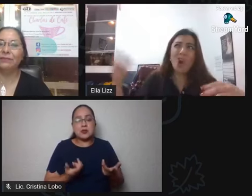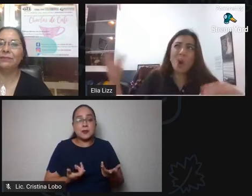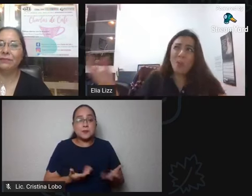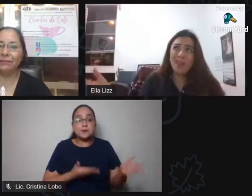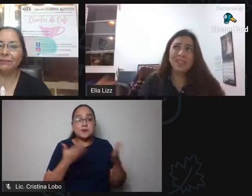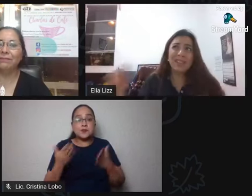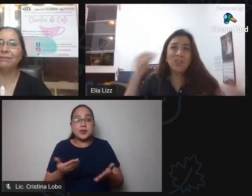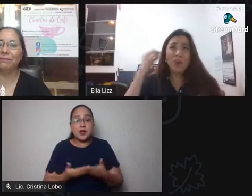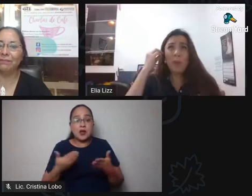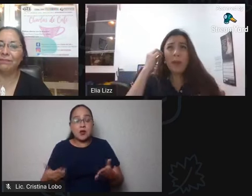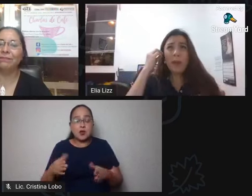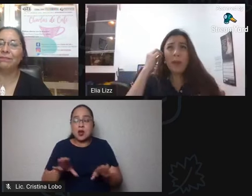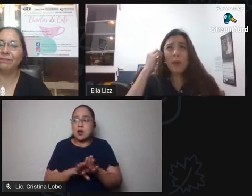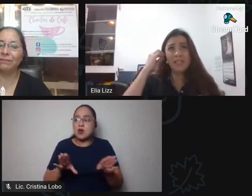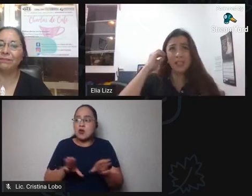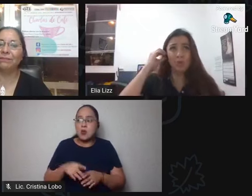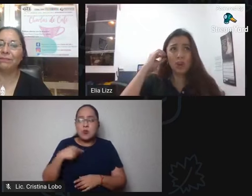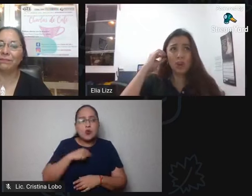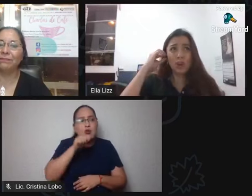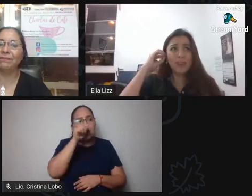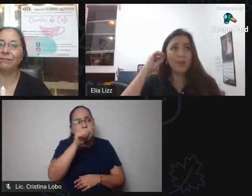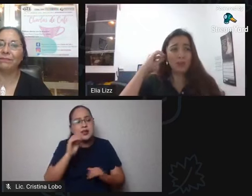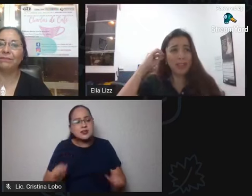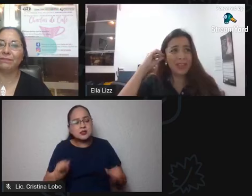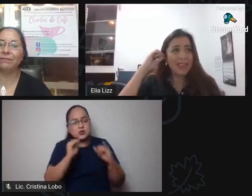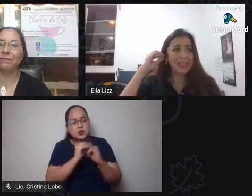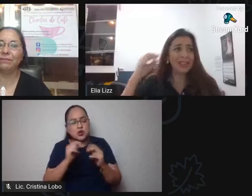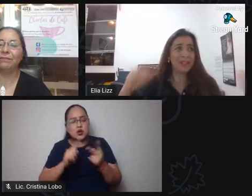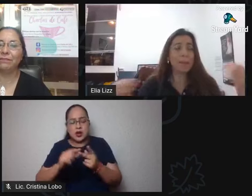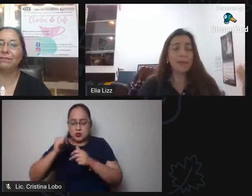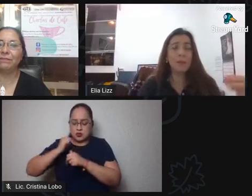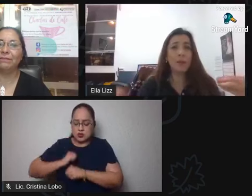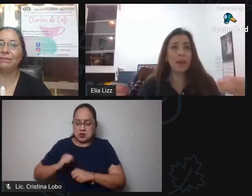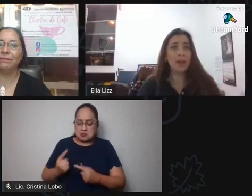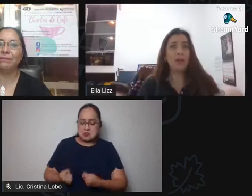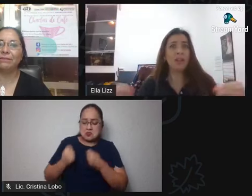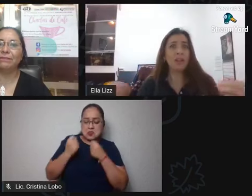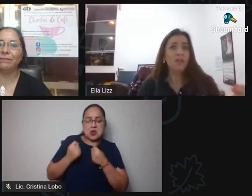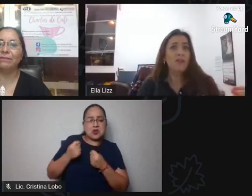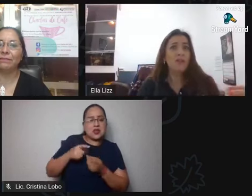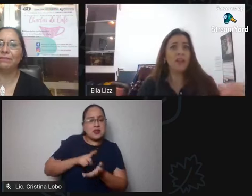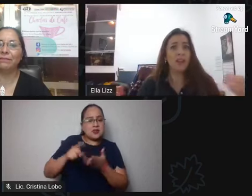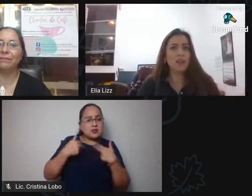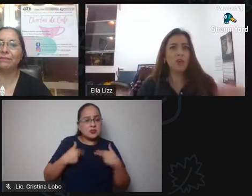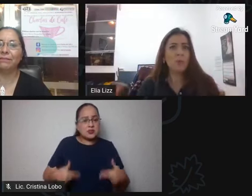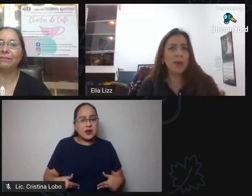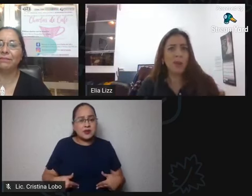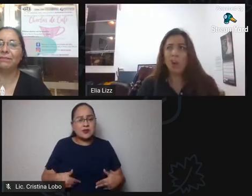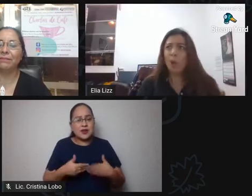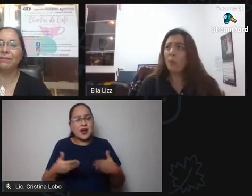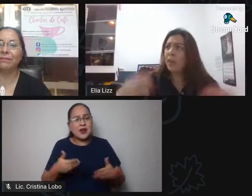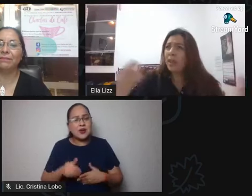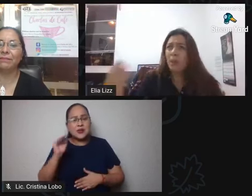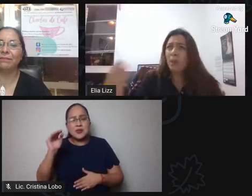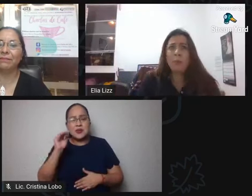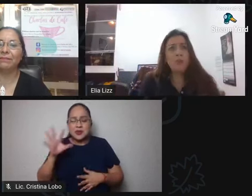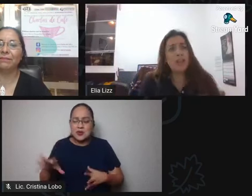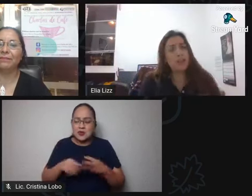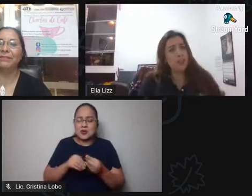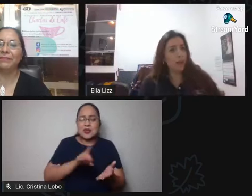¿cómo, si yo veo instituciones, autoridades que se pasan por el arco del triunfo, el derecho humano, cómo, por qué le voy a poner un derecho